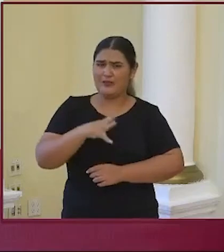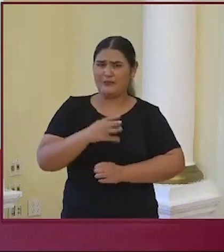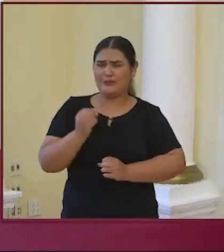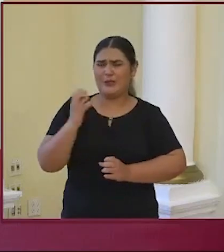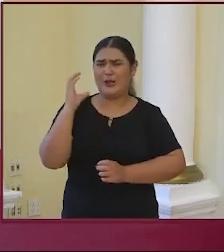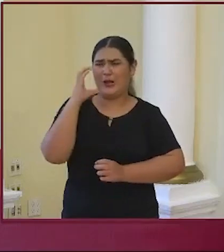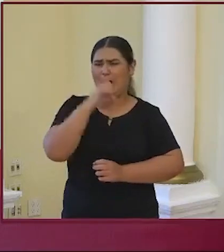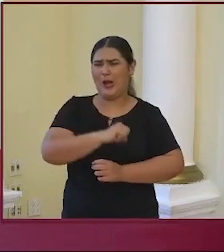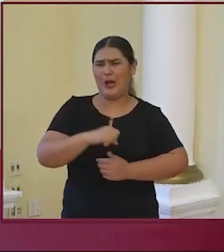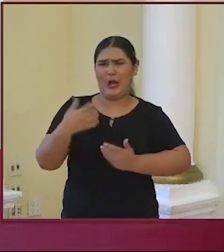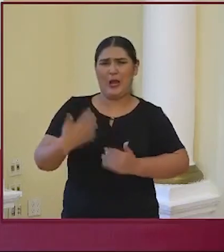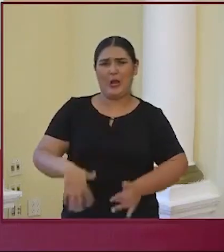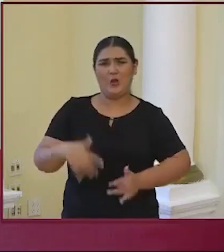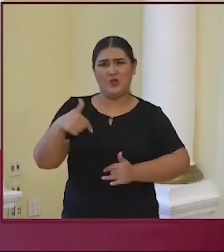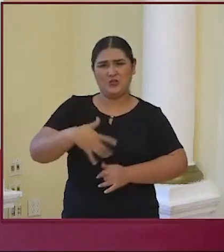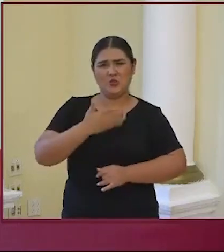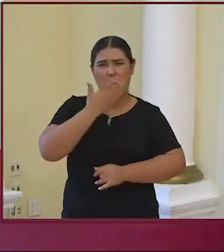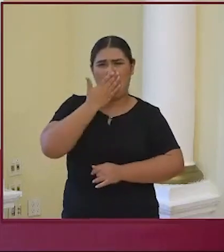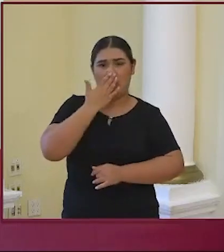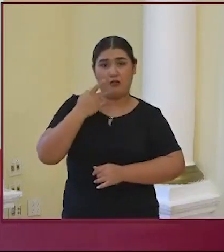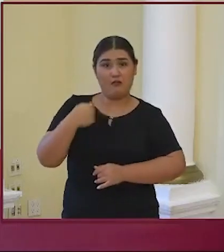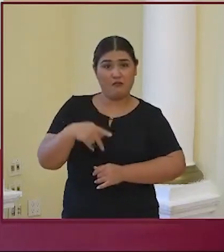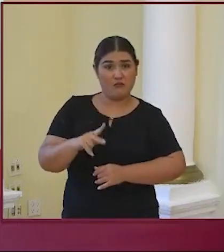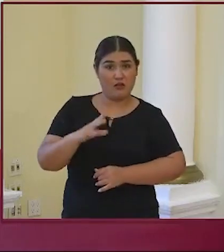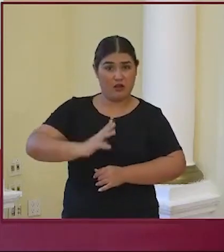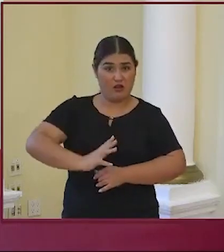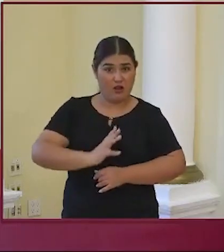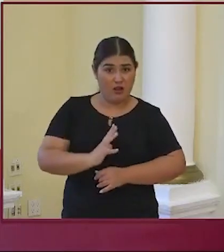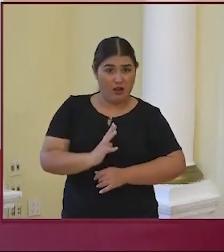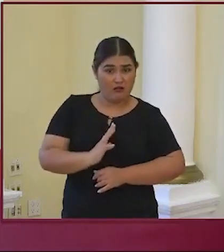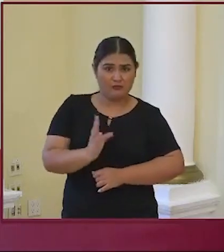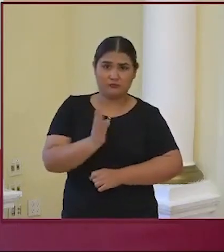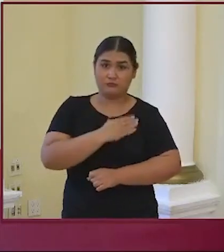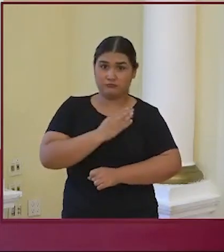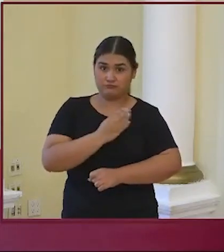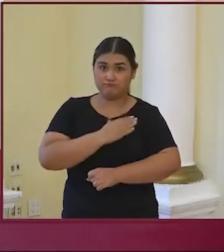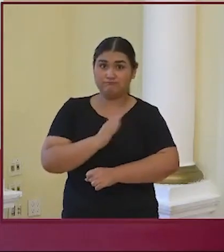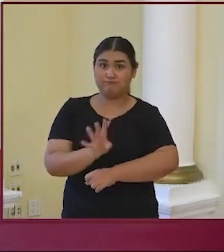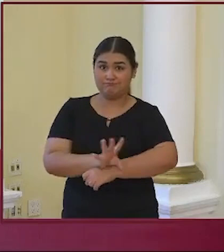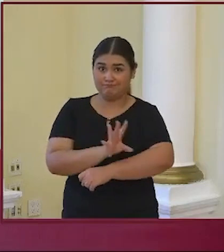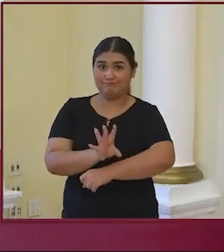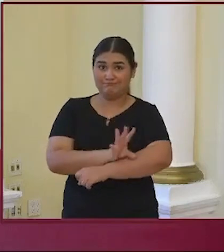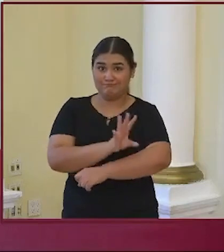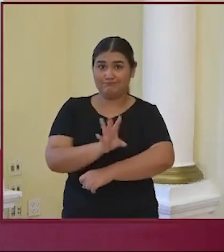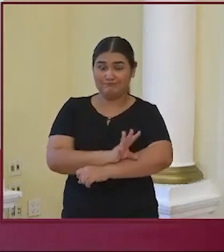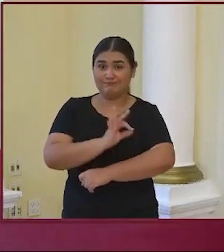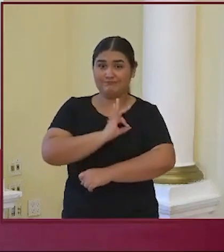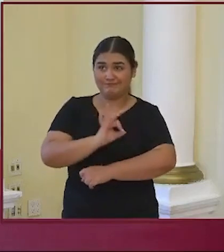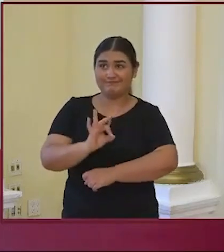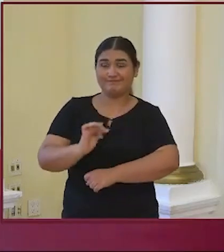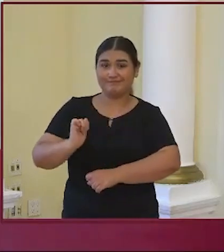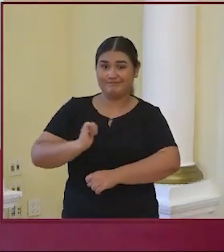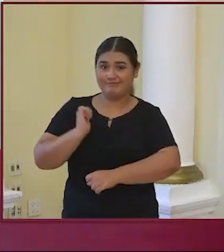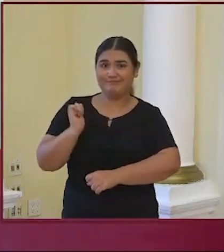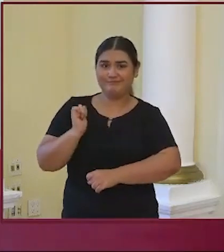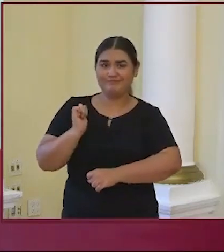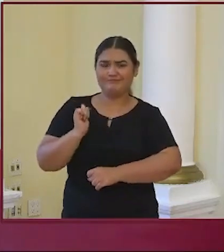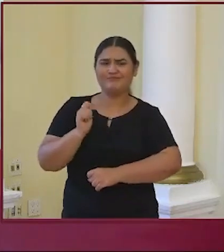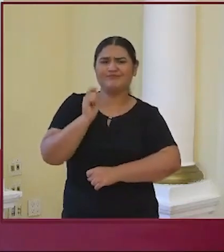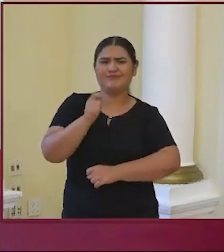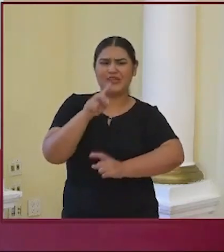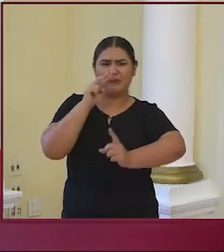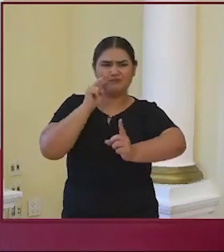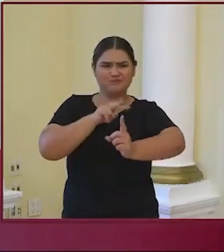una potencia para generar energía eléctrica y eso lo